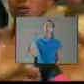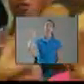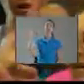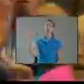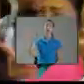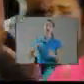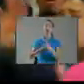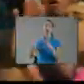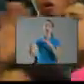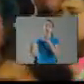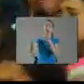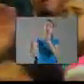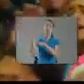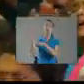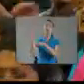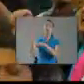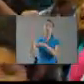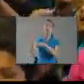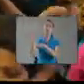Ha triunfado con